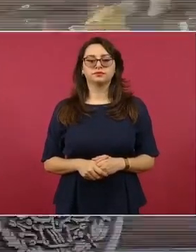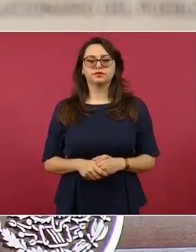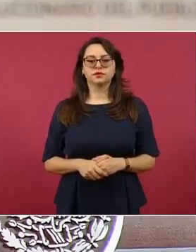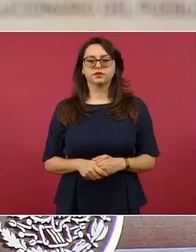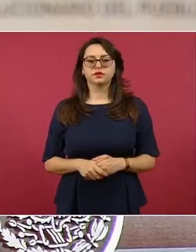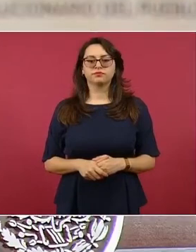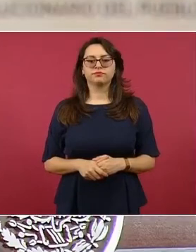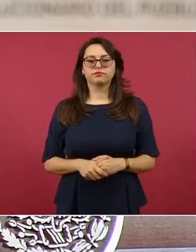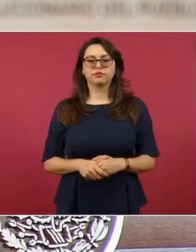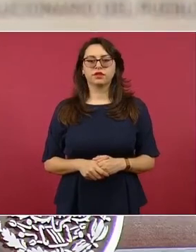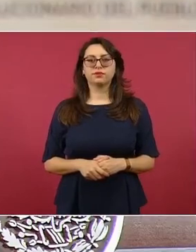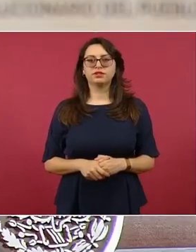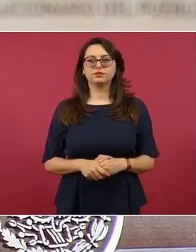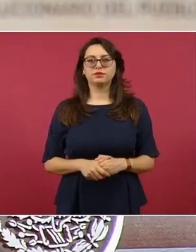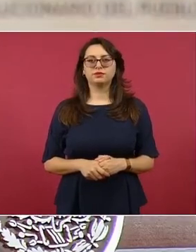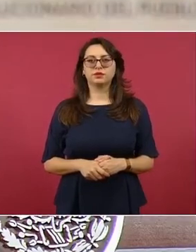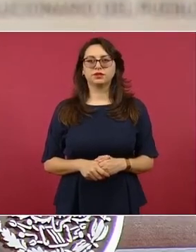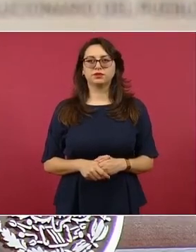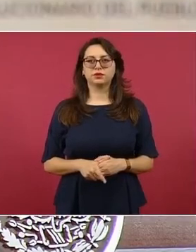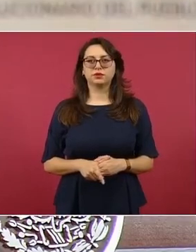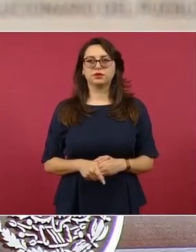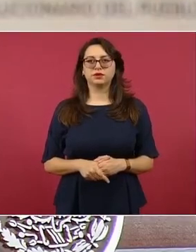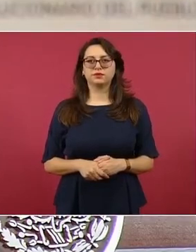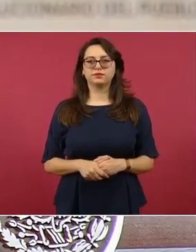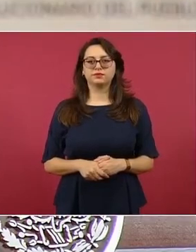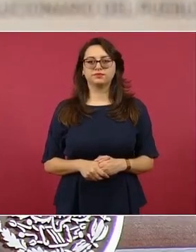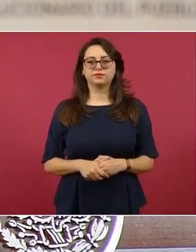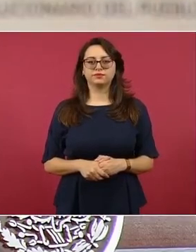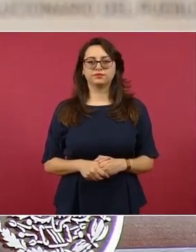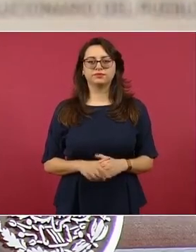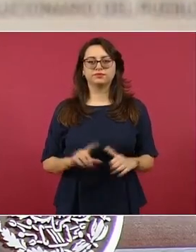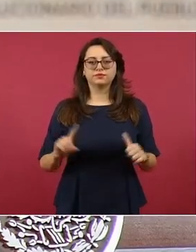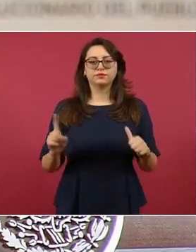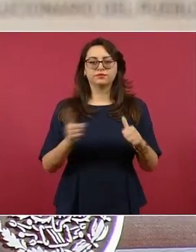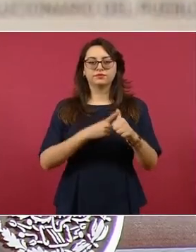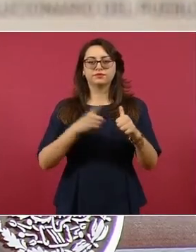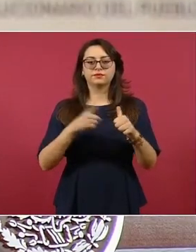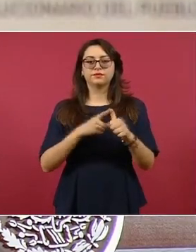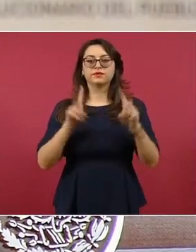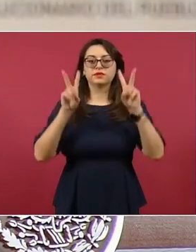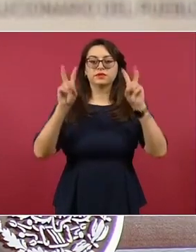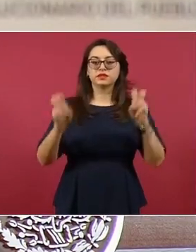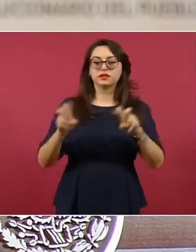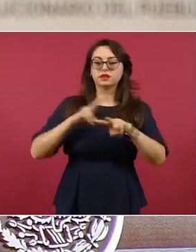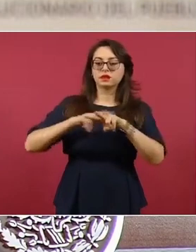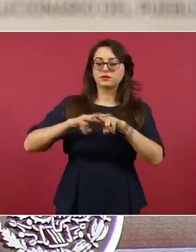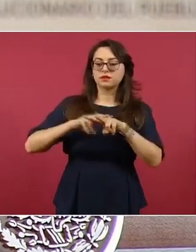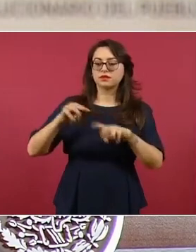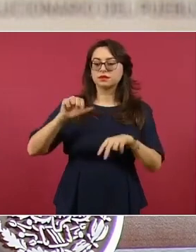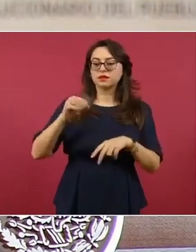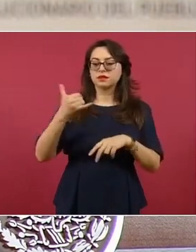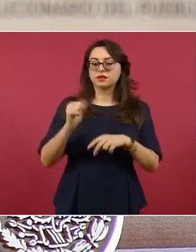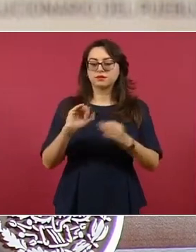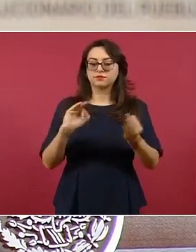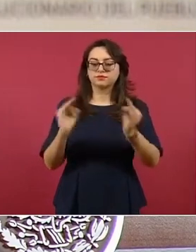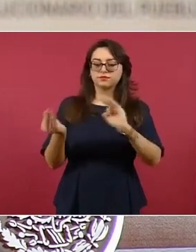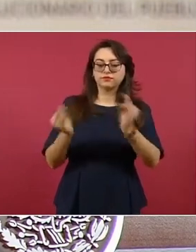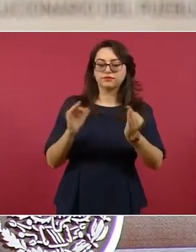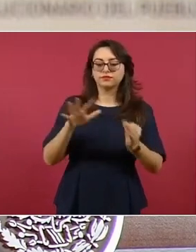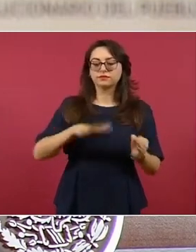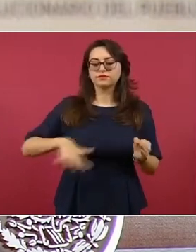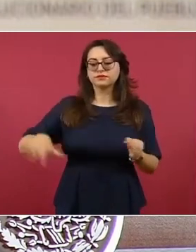avances del salvamento arqueológico en el proyecto Tren Maya, que como ustedes saben se ha hecho cargo